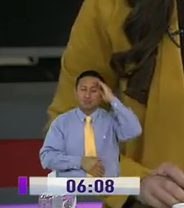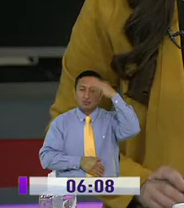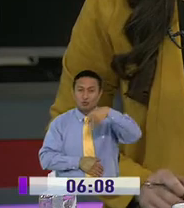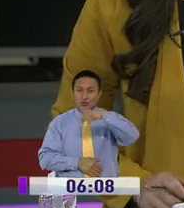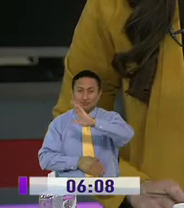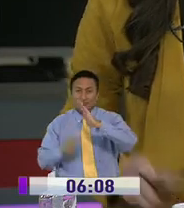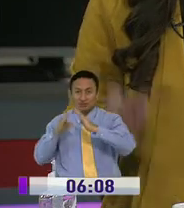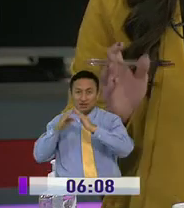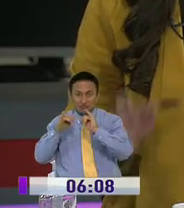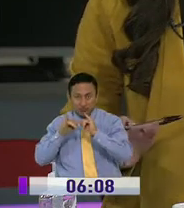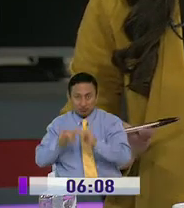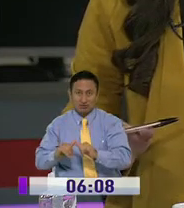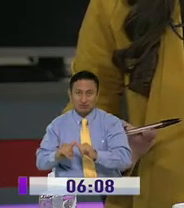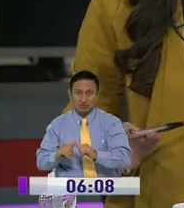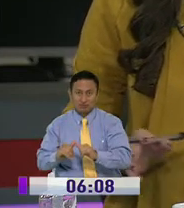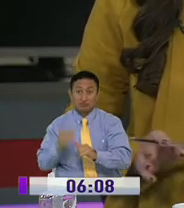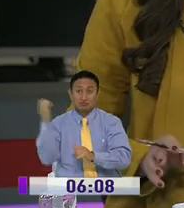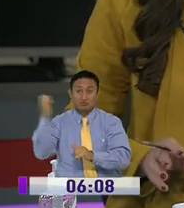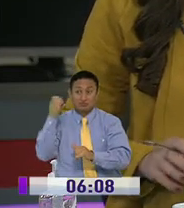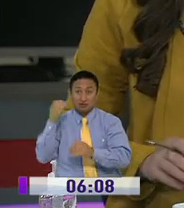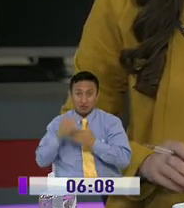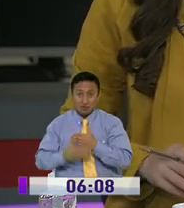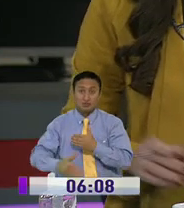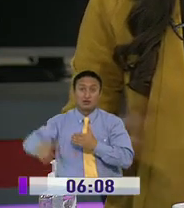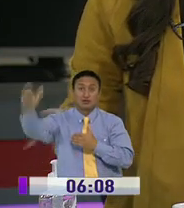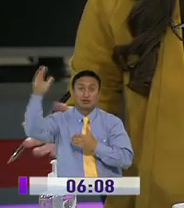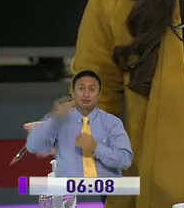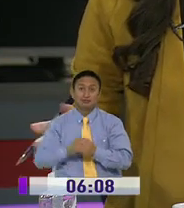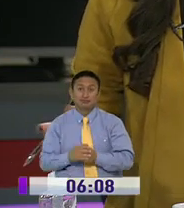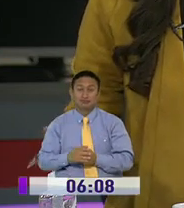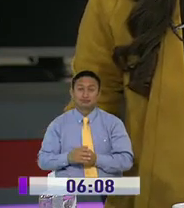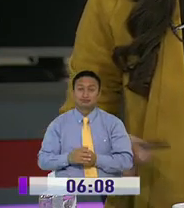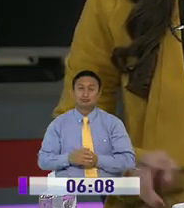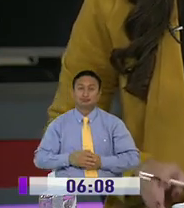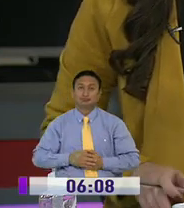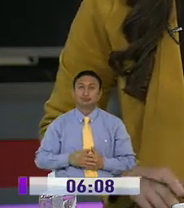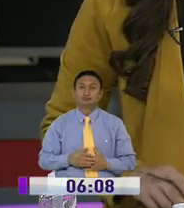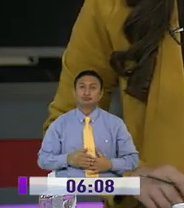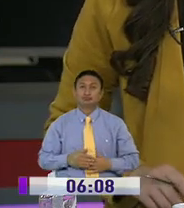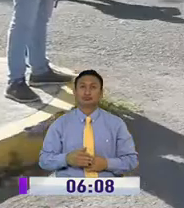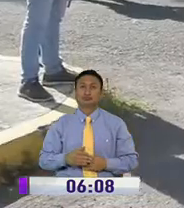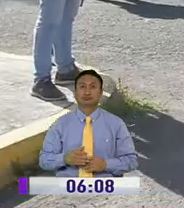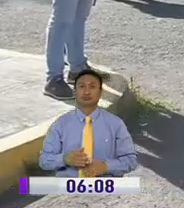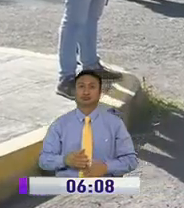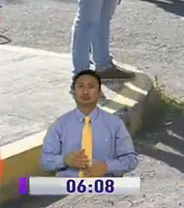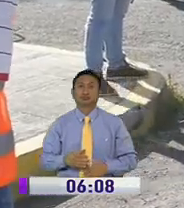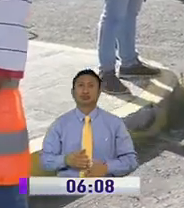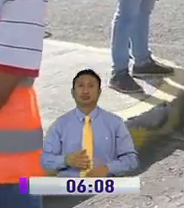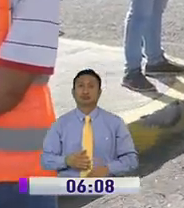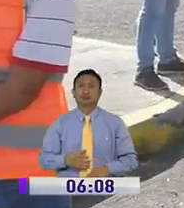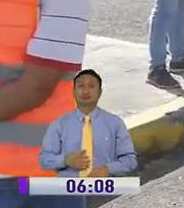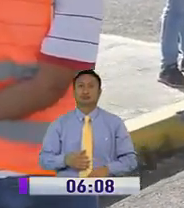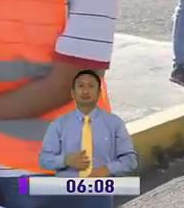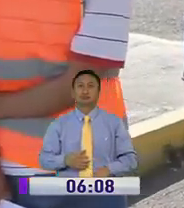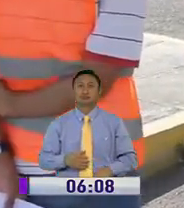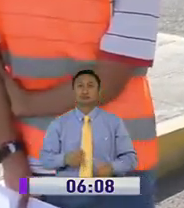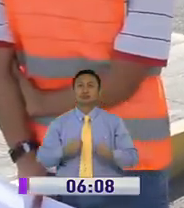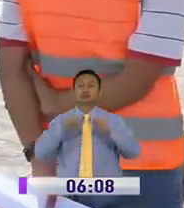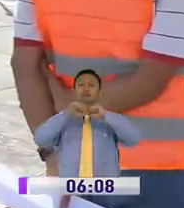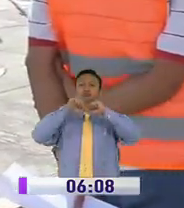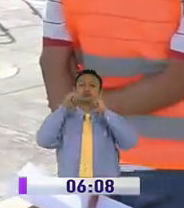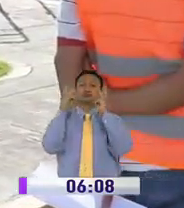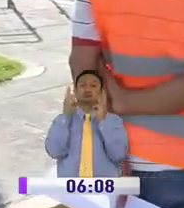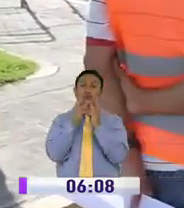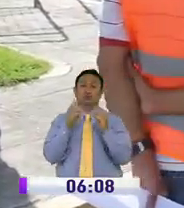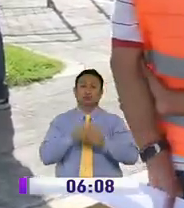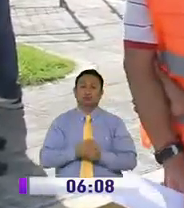quedarse en casa hasta que pase la emergencia sanitaria que atraviesa el país. El Ministerio de Inclusión Económica